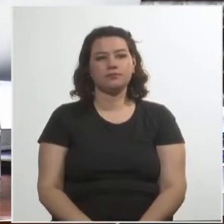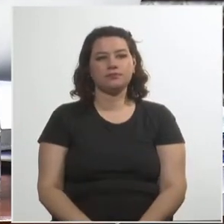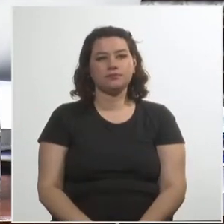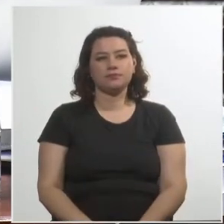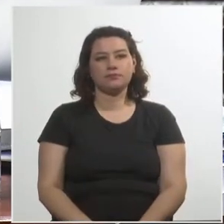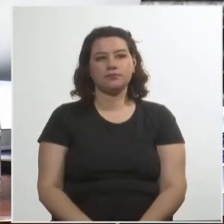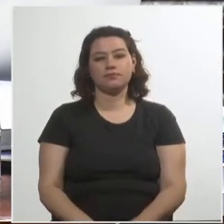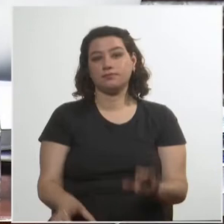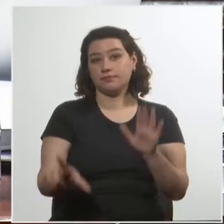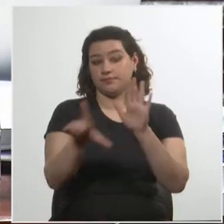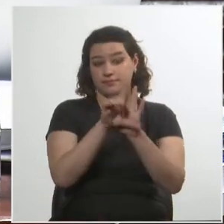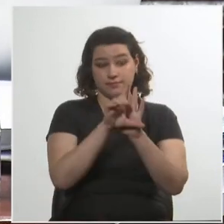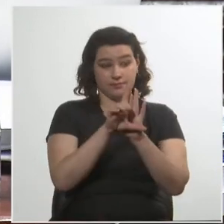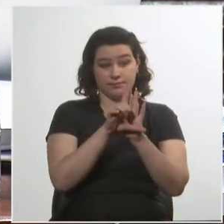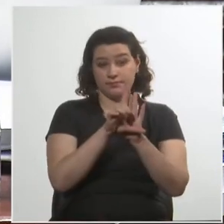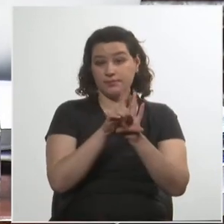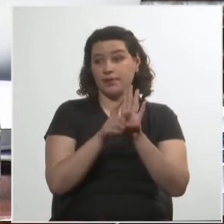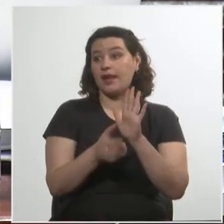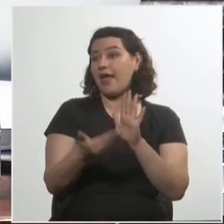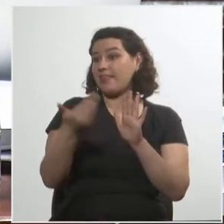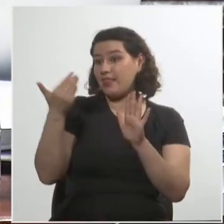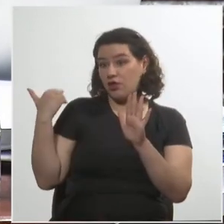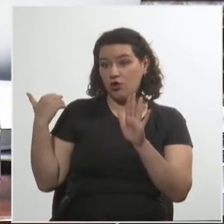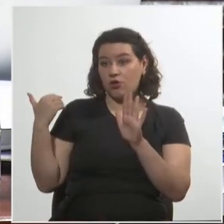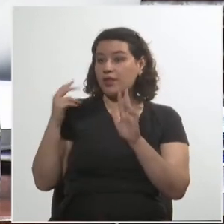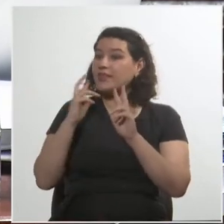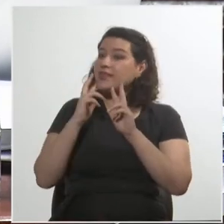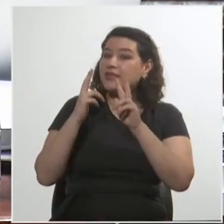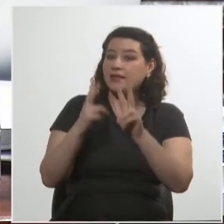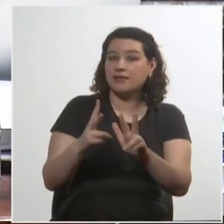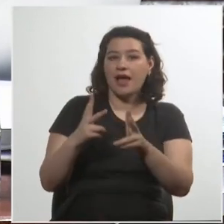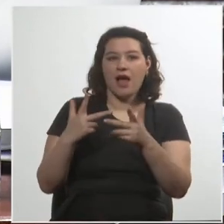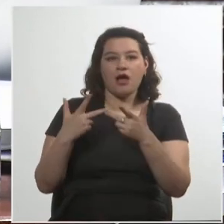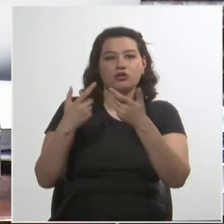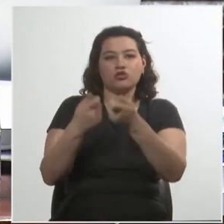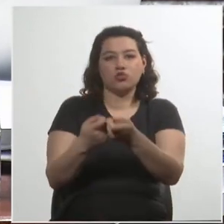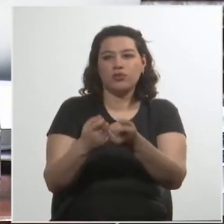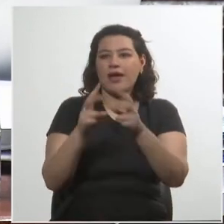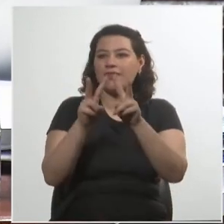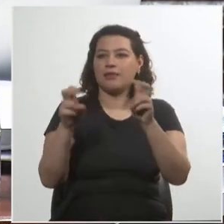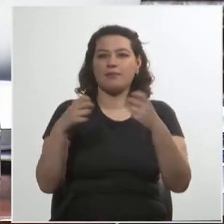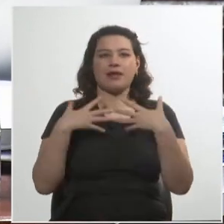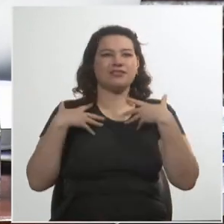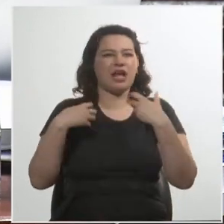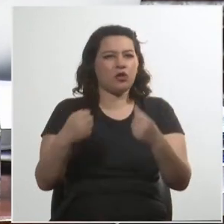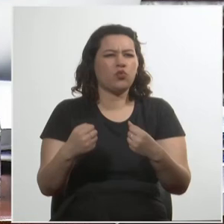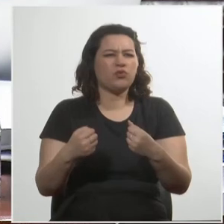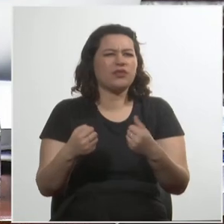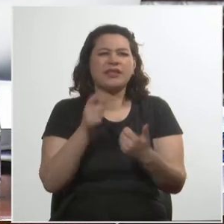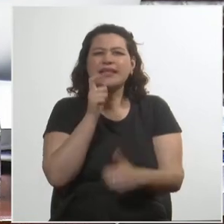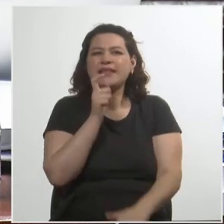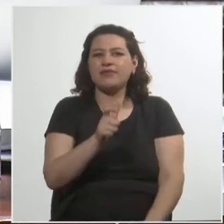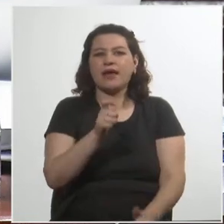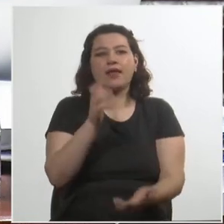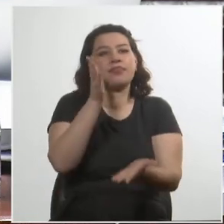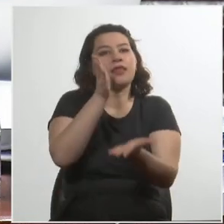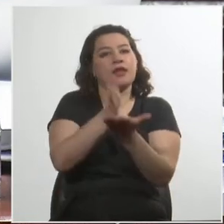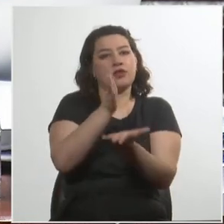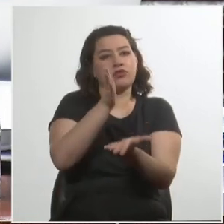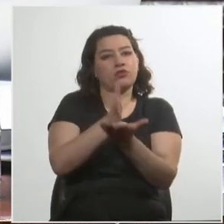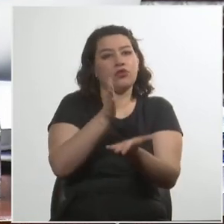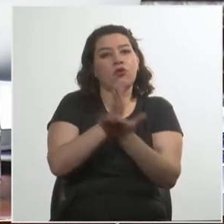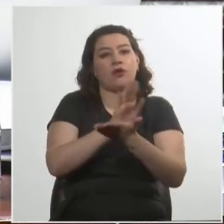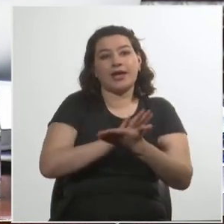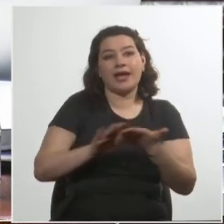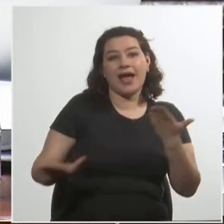las leyes anteriores establecían reparaciones en materia de salud también y En qué consisten en el derecho a recibir en